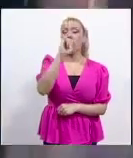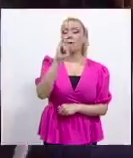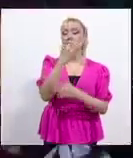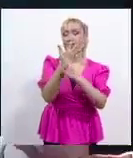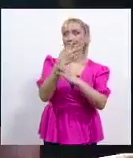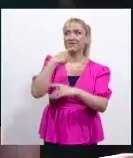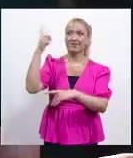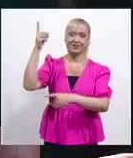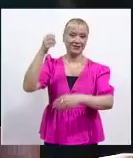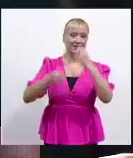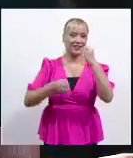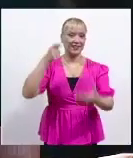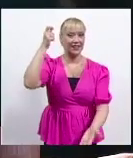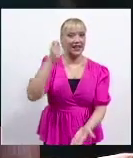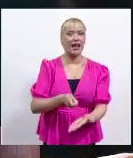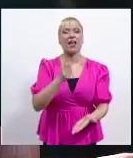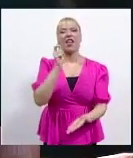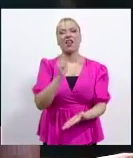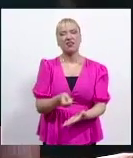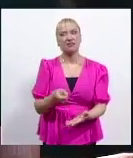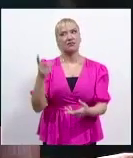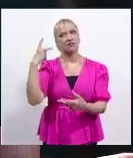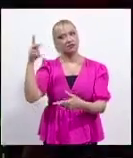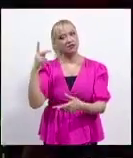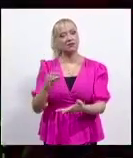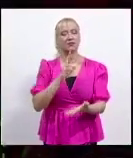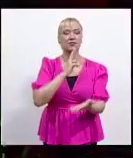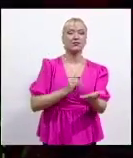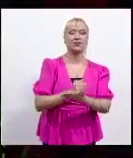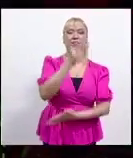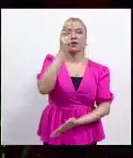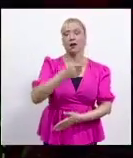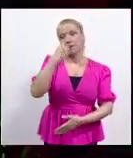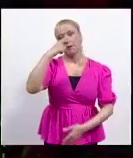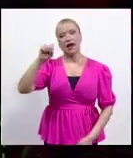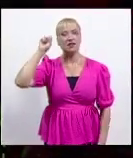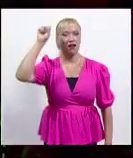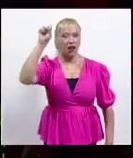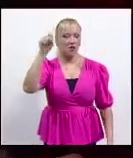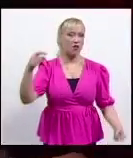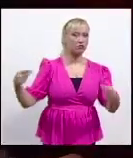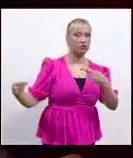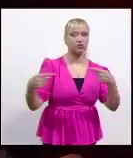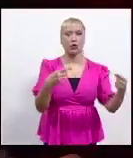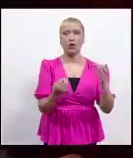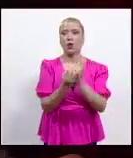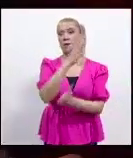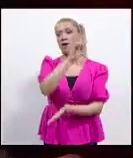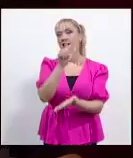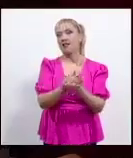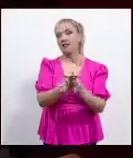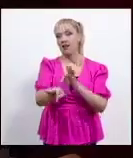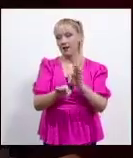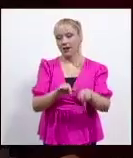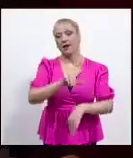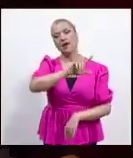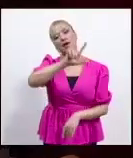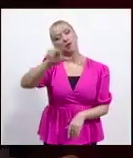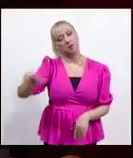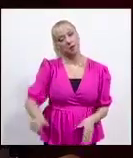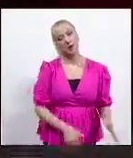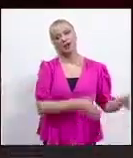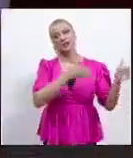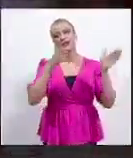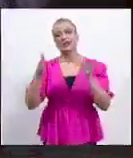Corte, se abordarán criterios del máximo tribunal en materia de disputas sindicales en el nuevo derecho laboral. Posteriormente, a los programas